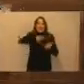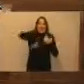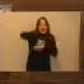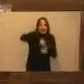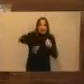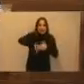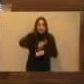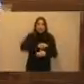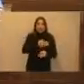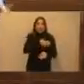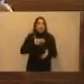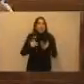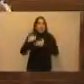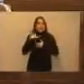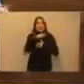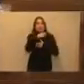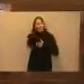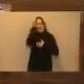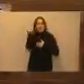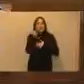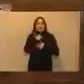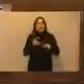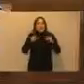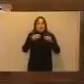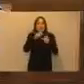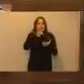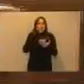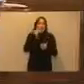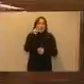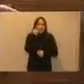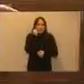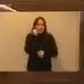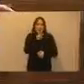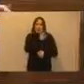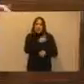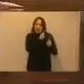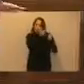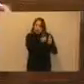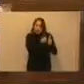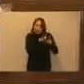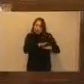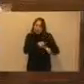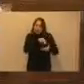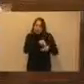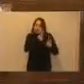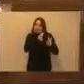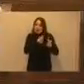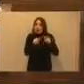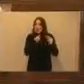El pasado verano nos reuníamos con Javier Fernández. Me parece que usted estaba en la conversación sobre la